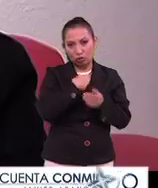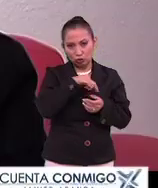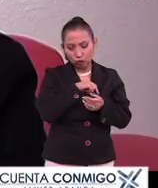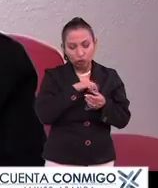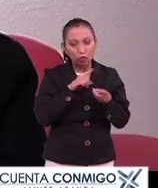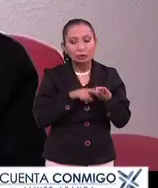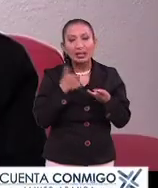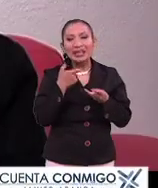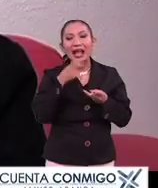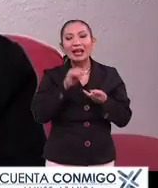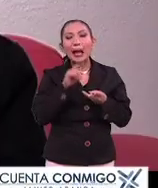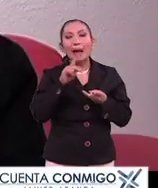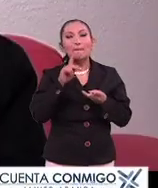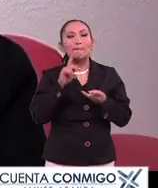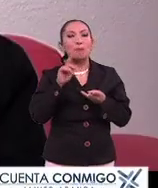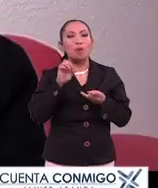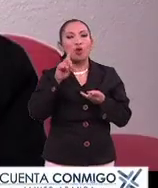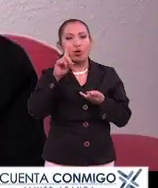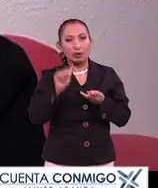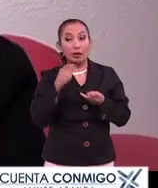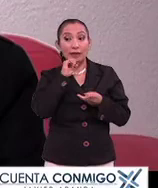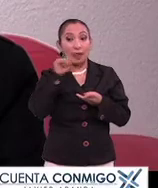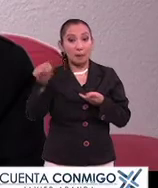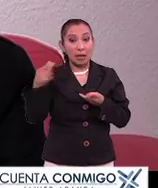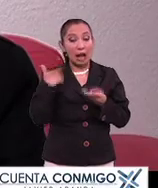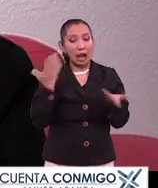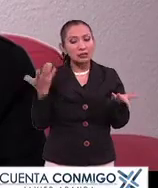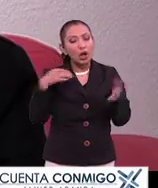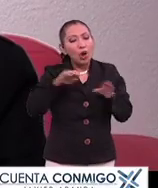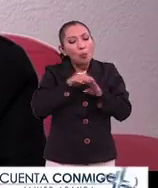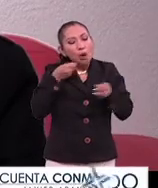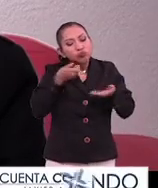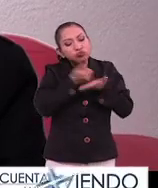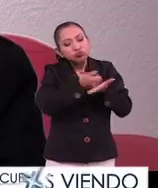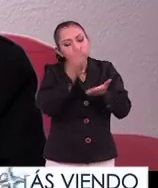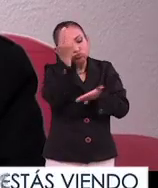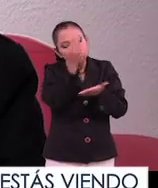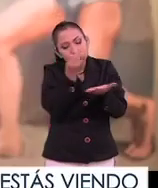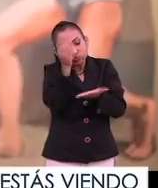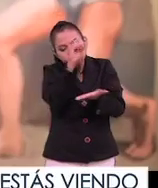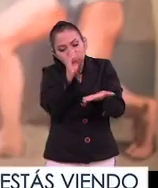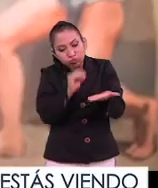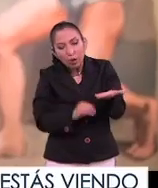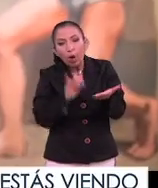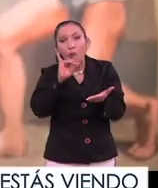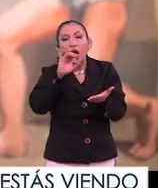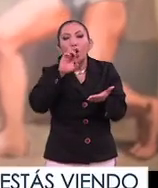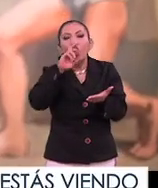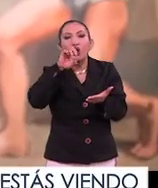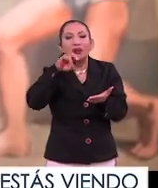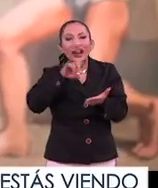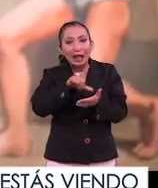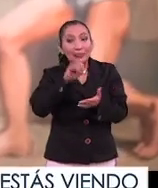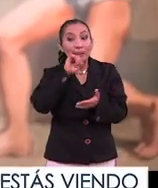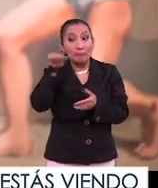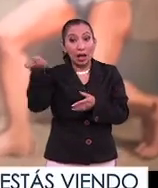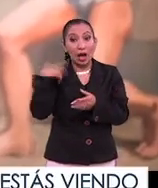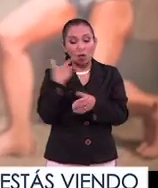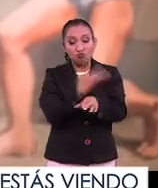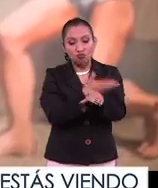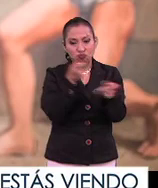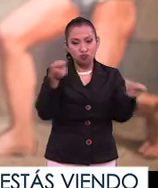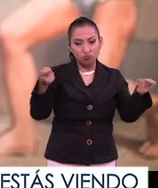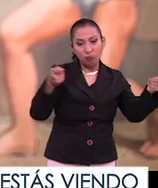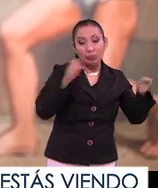nosotros, Helga Prignitz-Poda, que también hace la parte de la gráfica, Juan Coronel Rivera, que además de